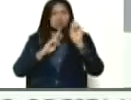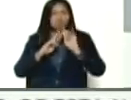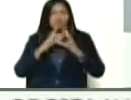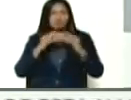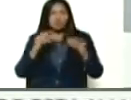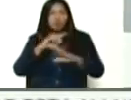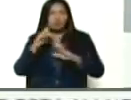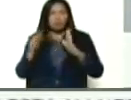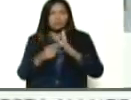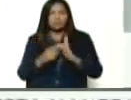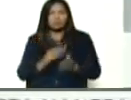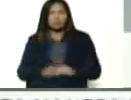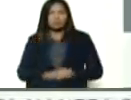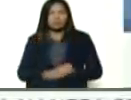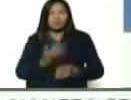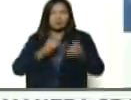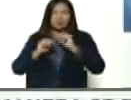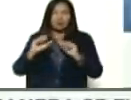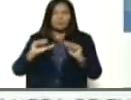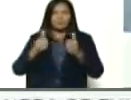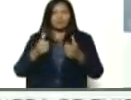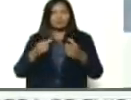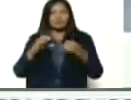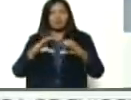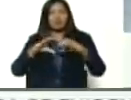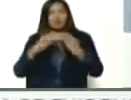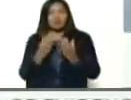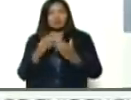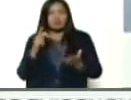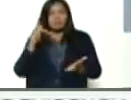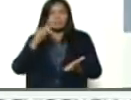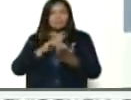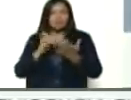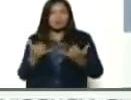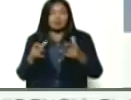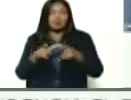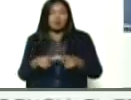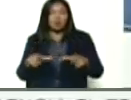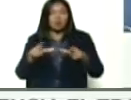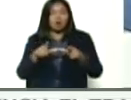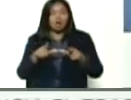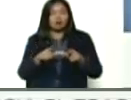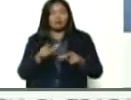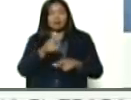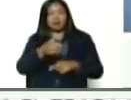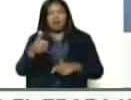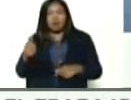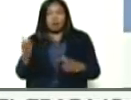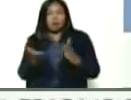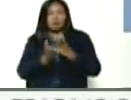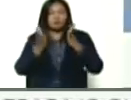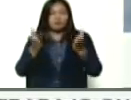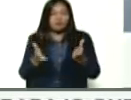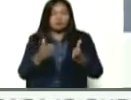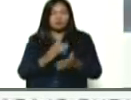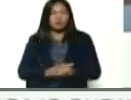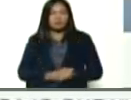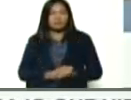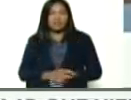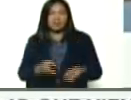qué el inicio de clases presenciales pues se convierta en un riesgo para ellos y para los estudiantes la tarea